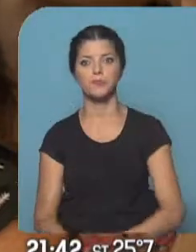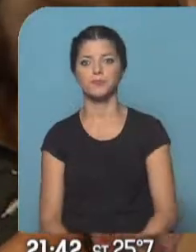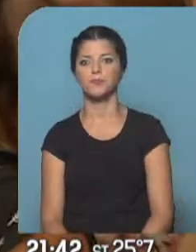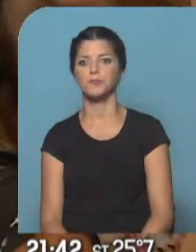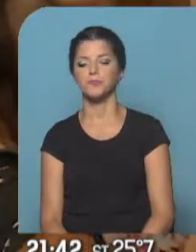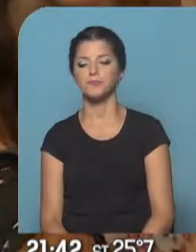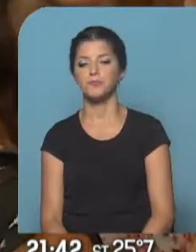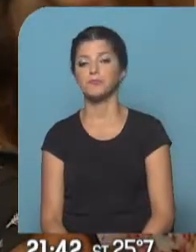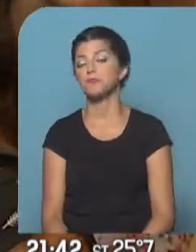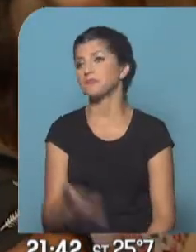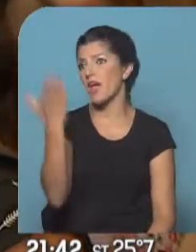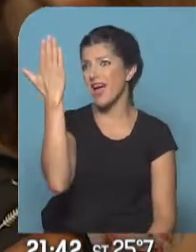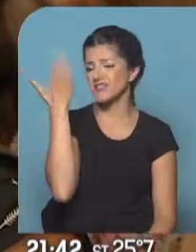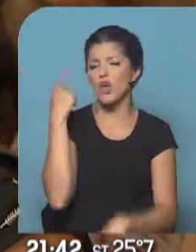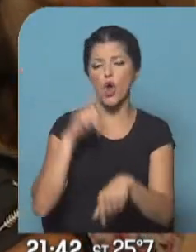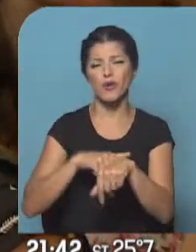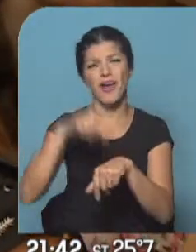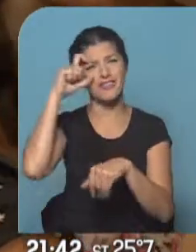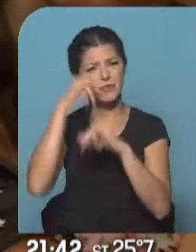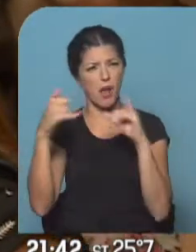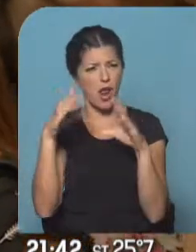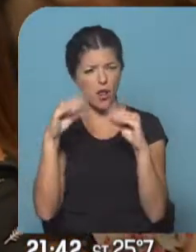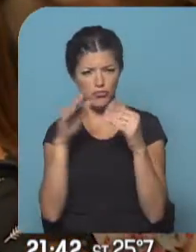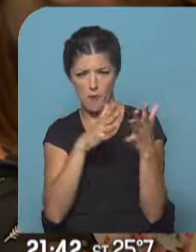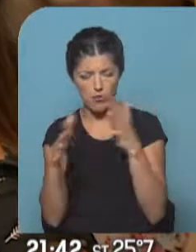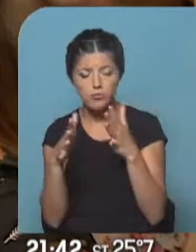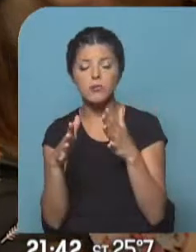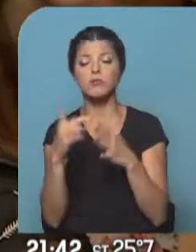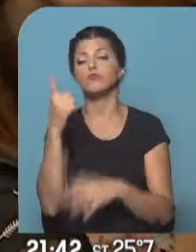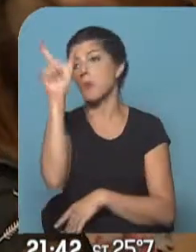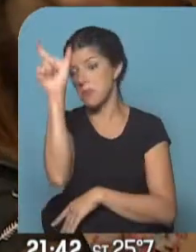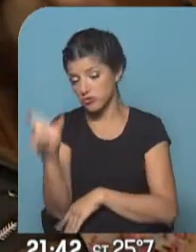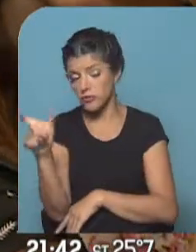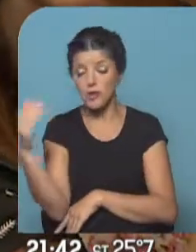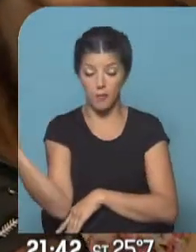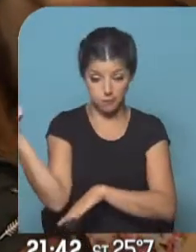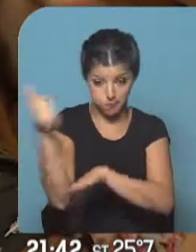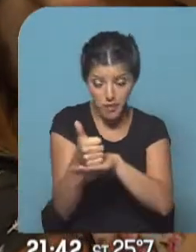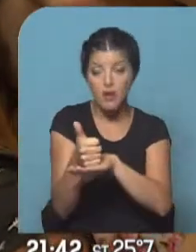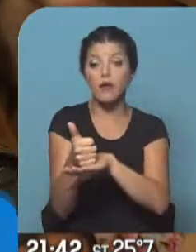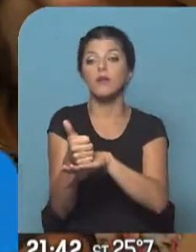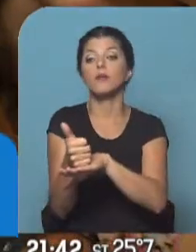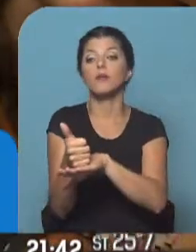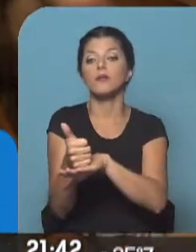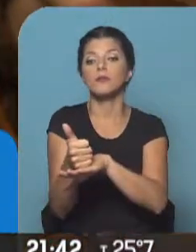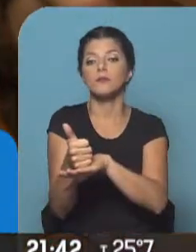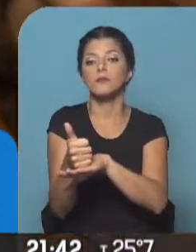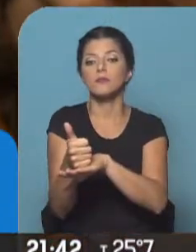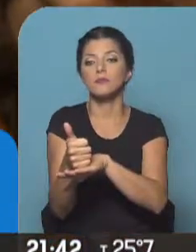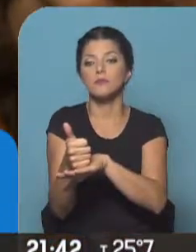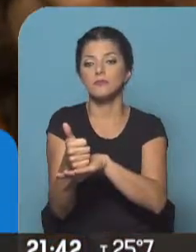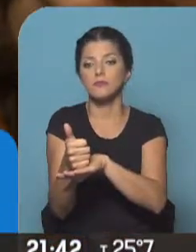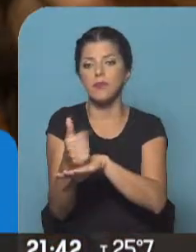Bueno, ayer a eso de las 10:30 de la noche llegó una persona a mi casa, me había llamado durante